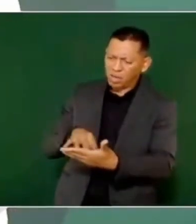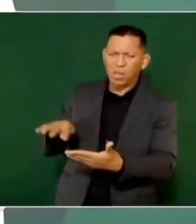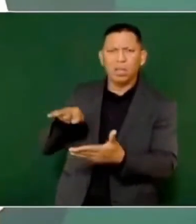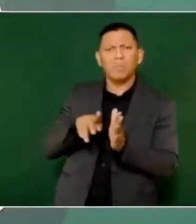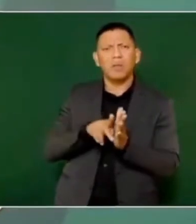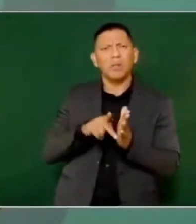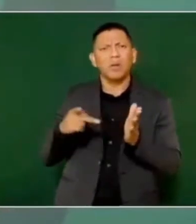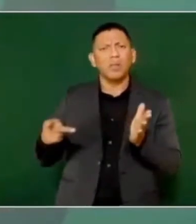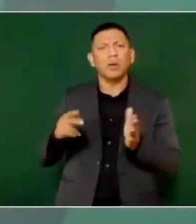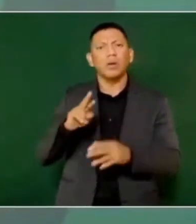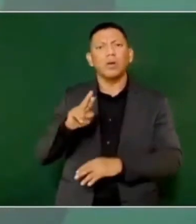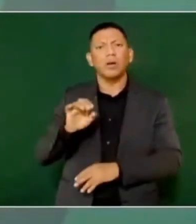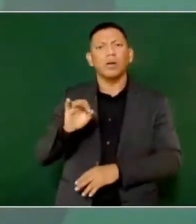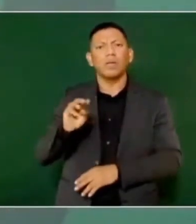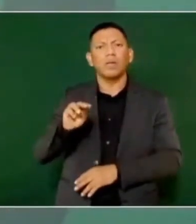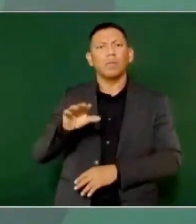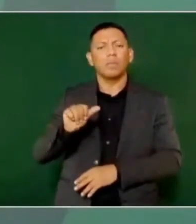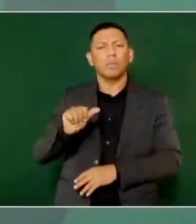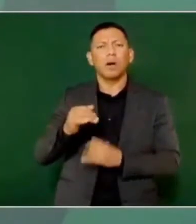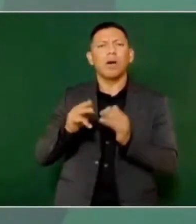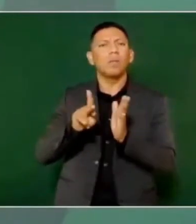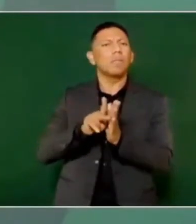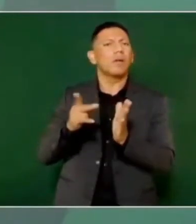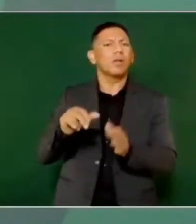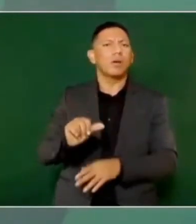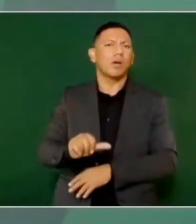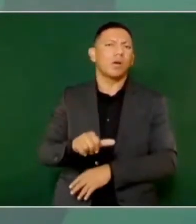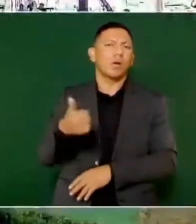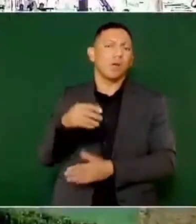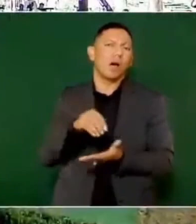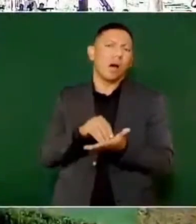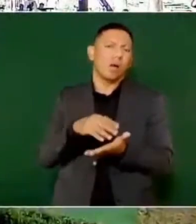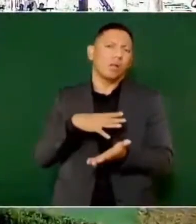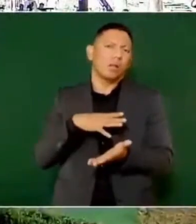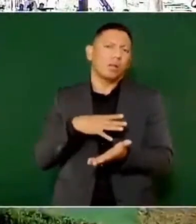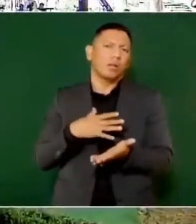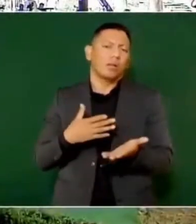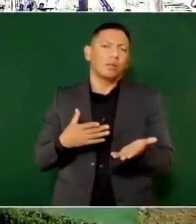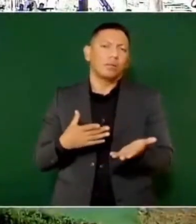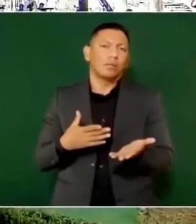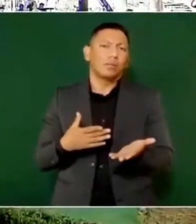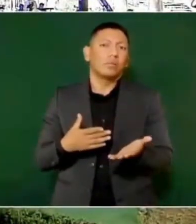otros periódicos. ¿Qué decía don Jesús?